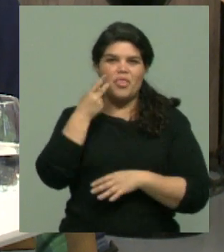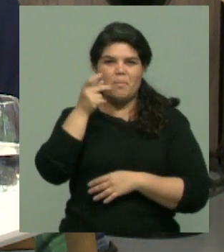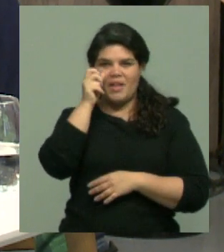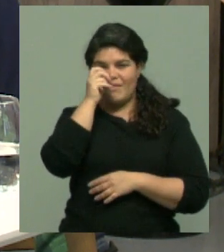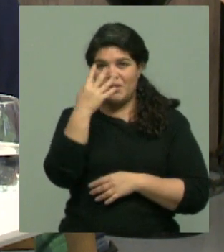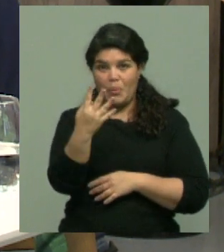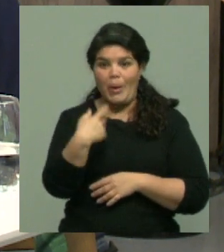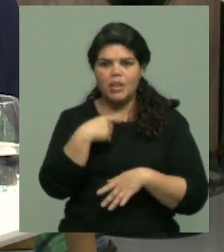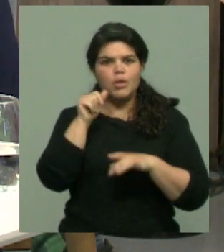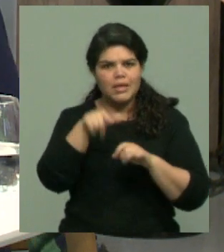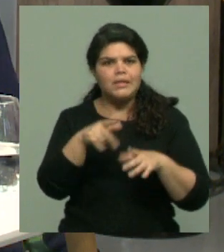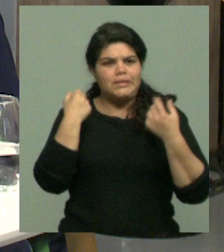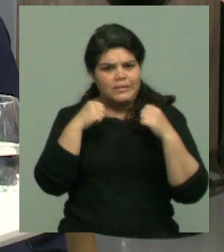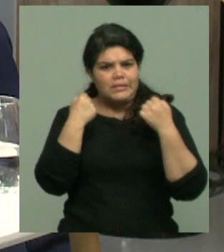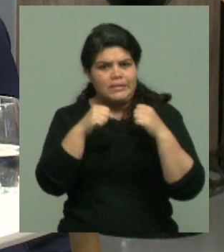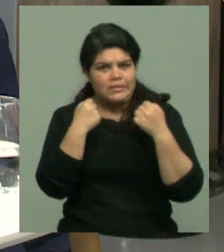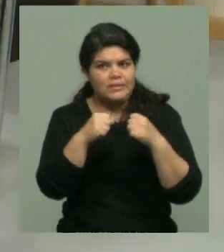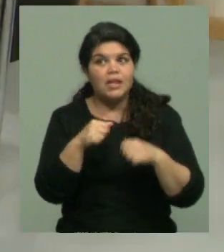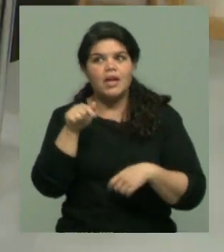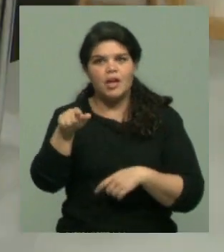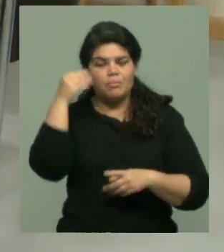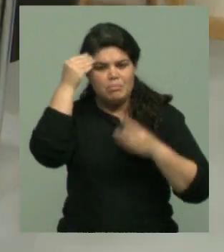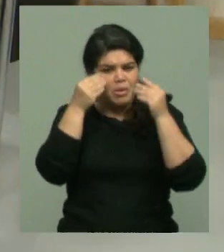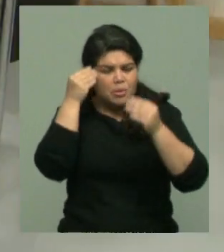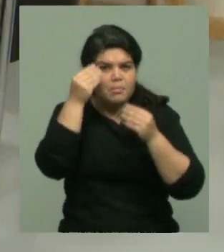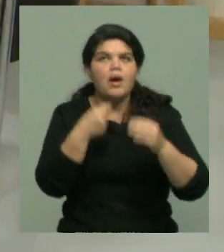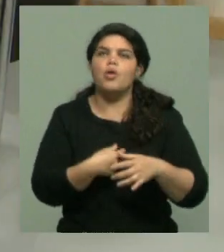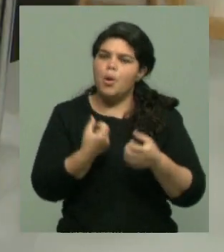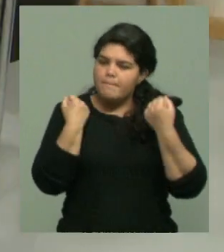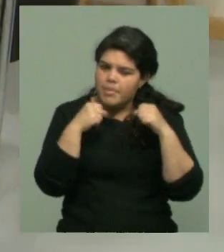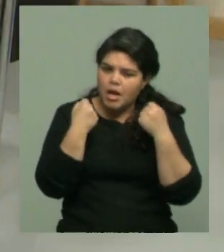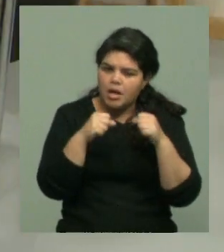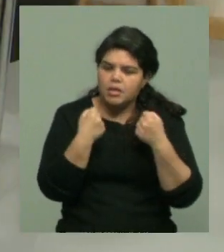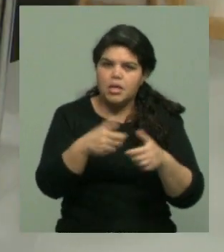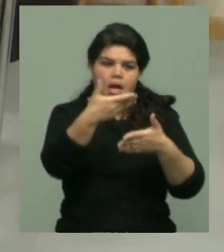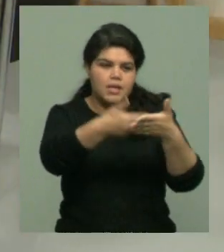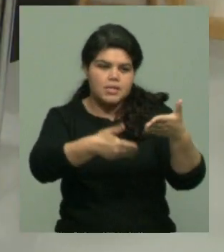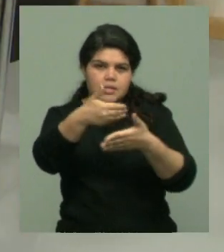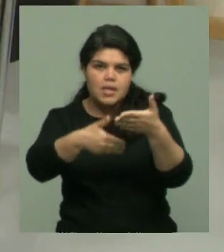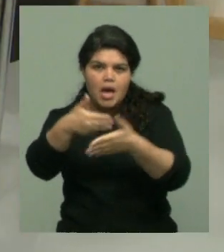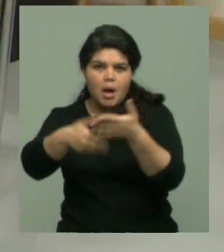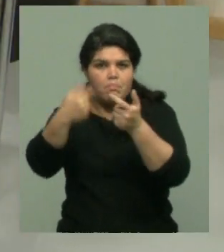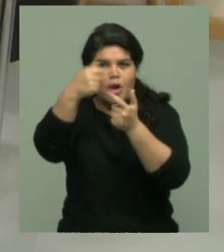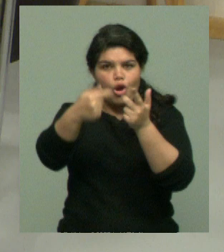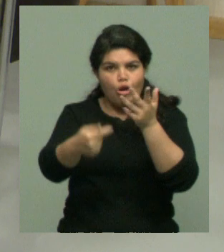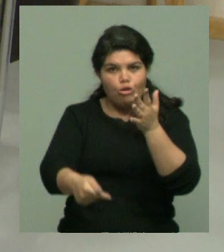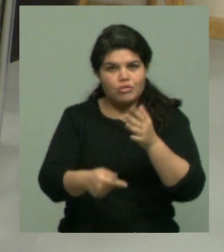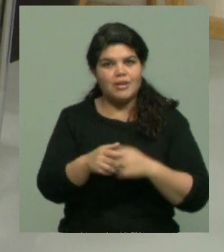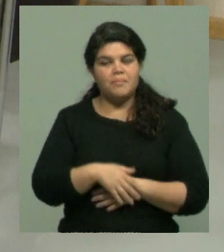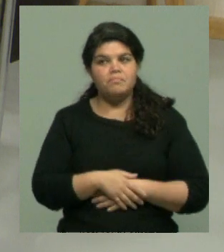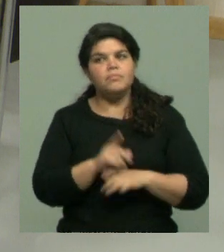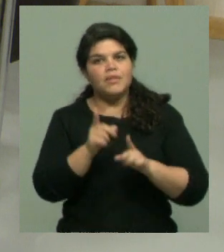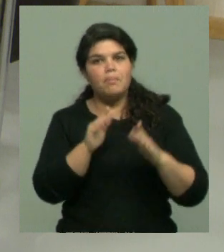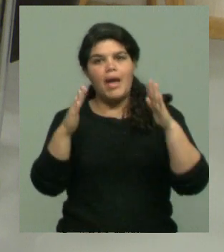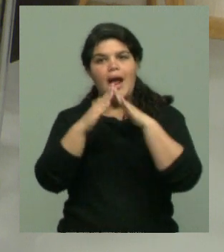ha preparado mucho, muy preocupado por su examen, por repetir todo lo que teníamos que tomarle, así que se preparó en su casa,